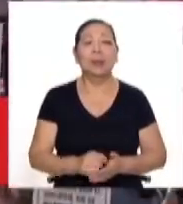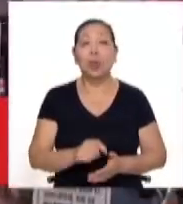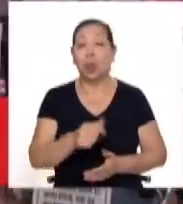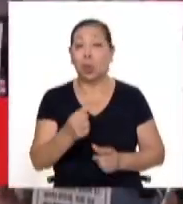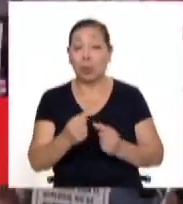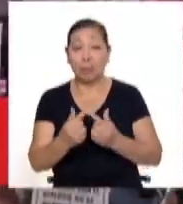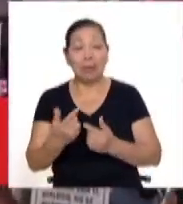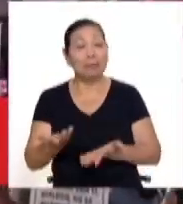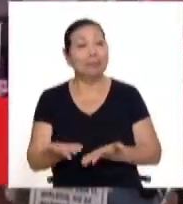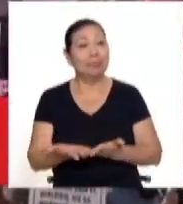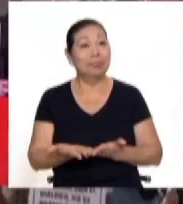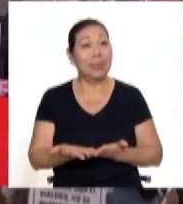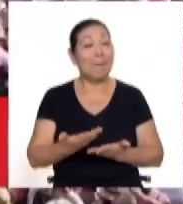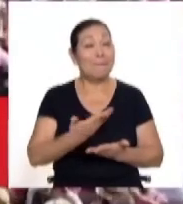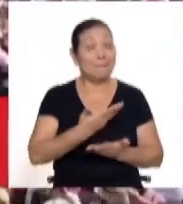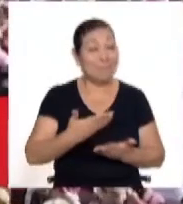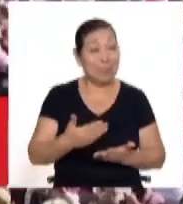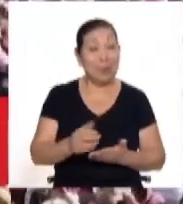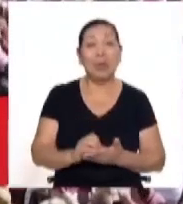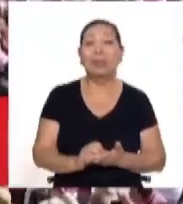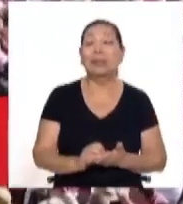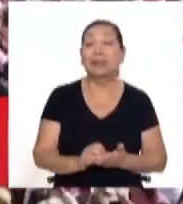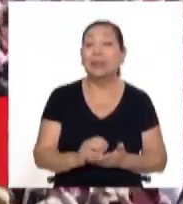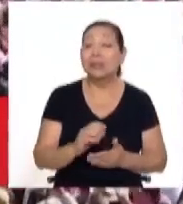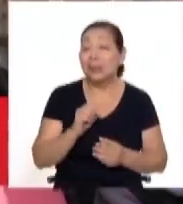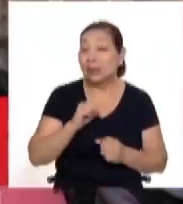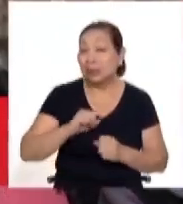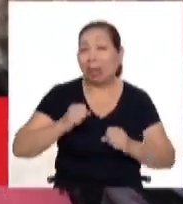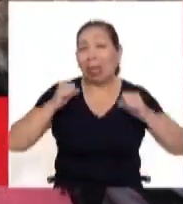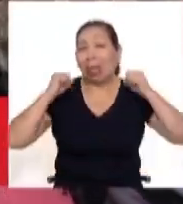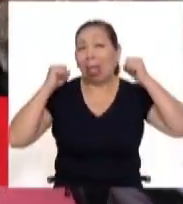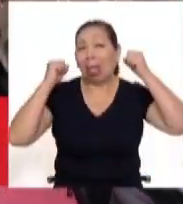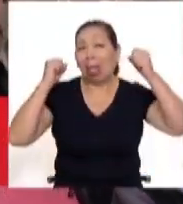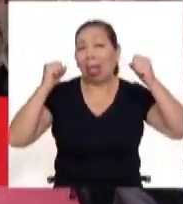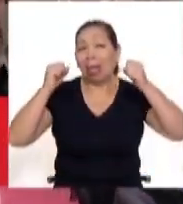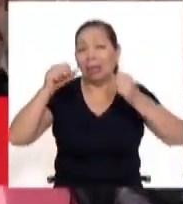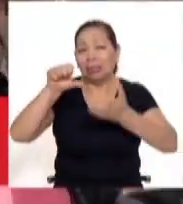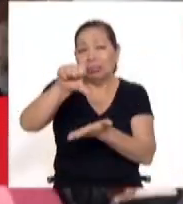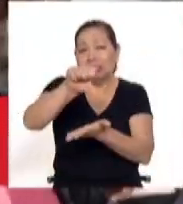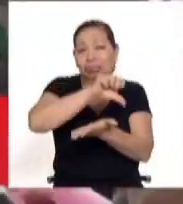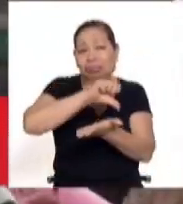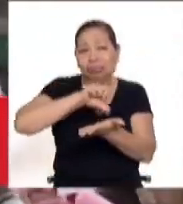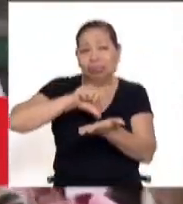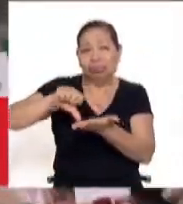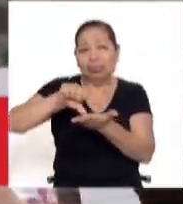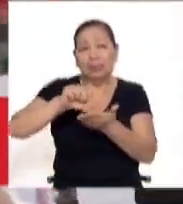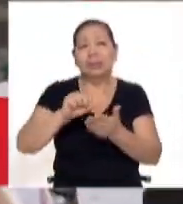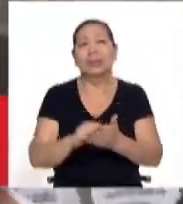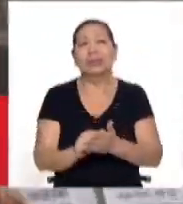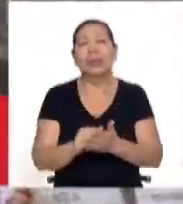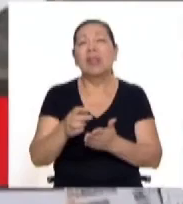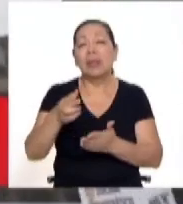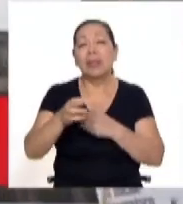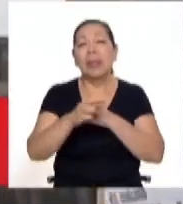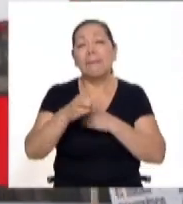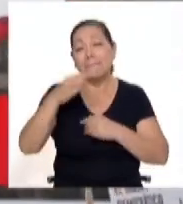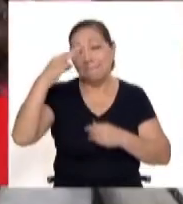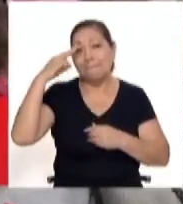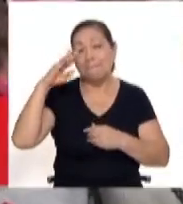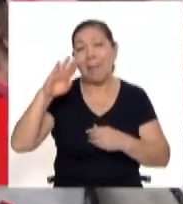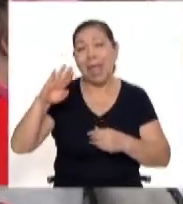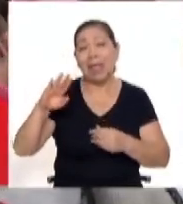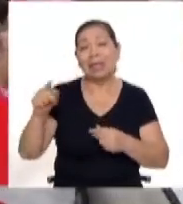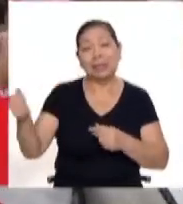Opositores al presidente Andrés Manuel López Obrador protestaron en el monumental Zócalo de Ciudad de México. En